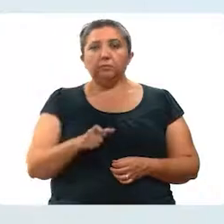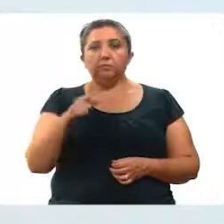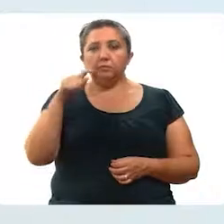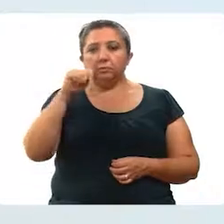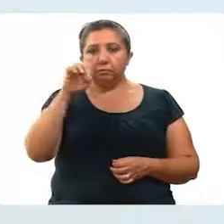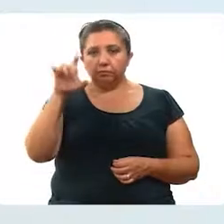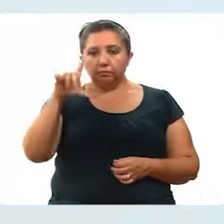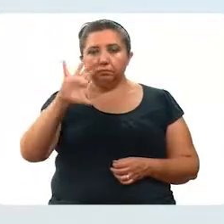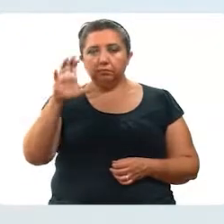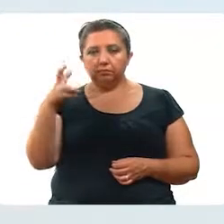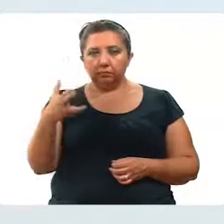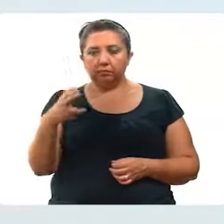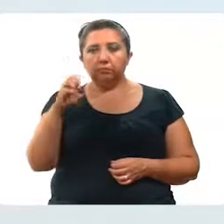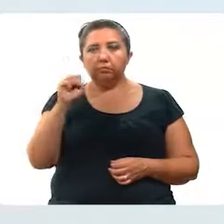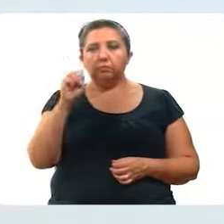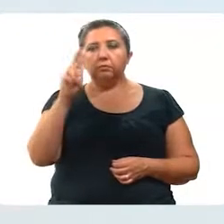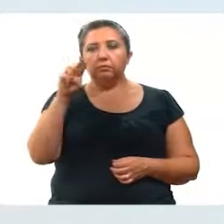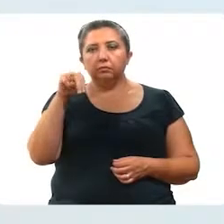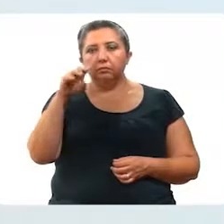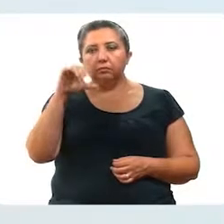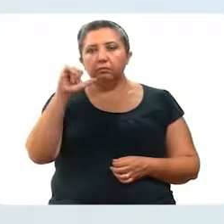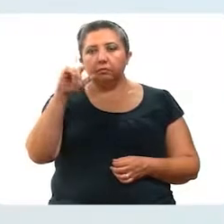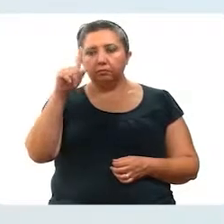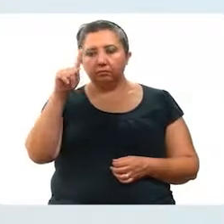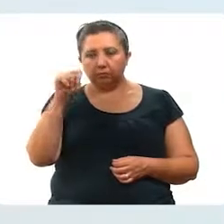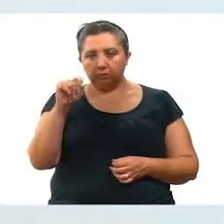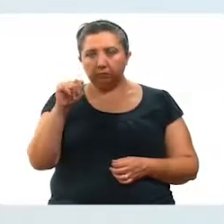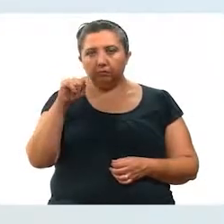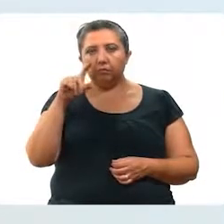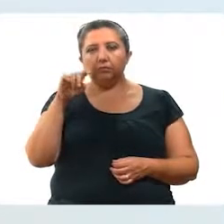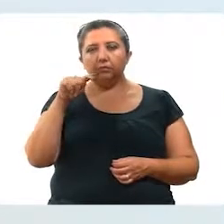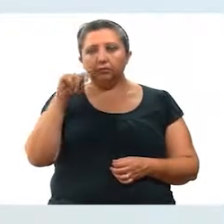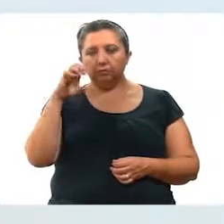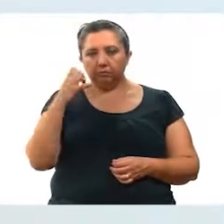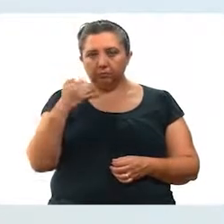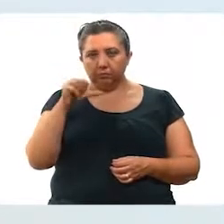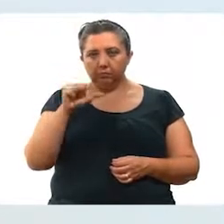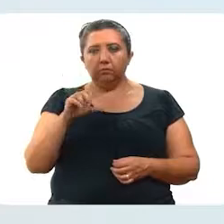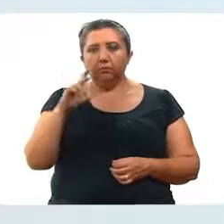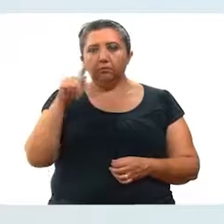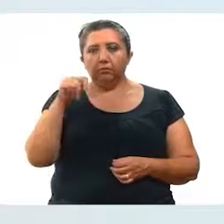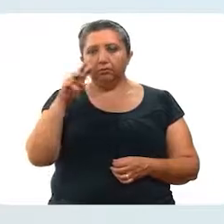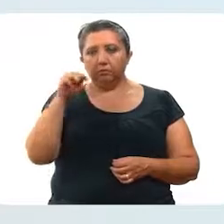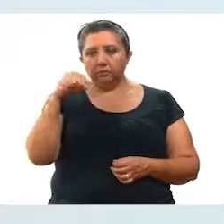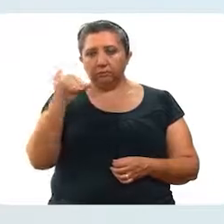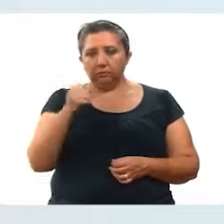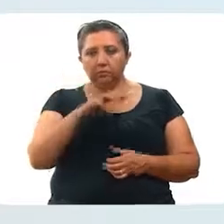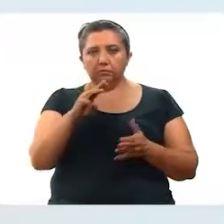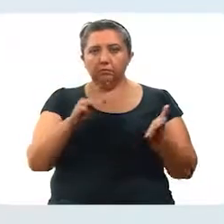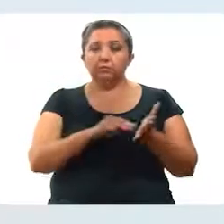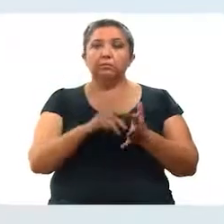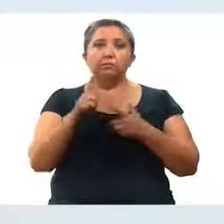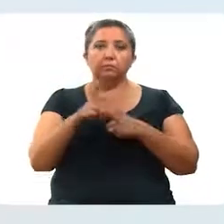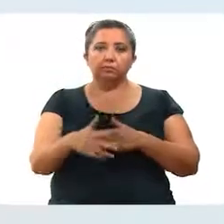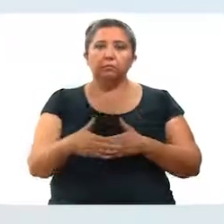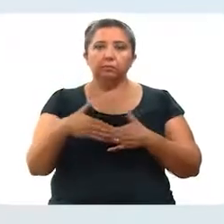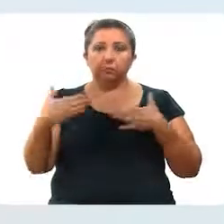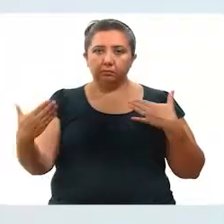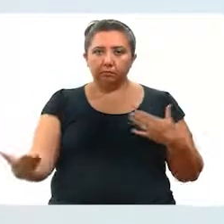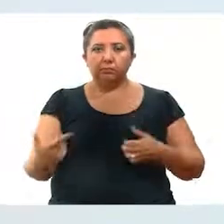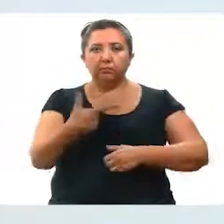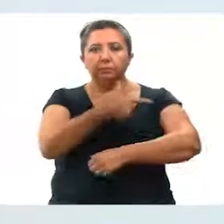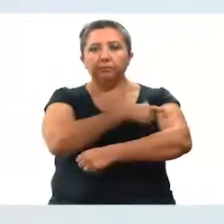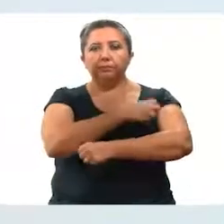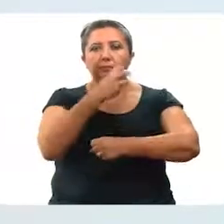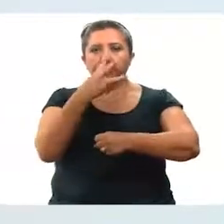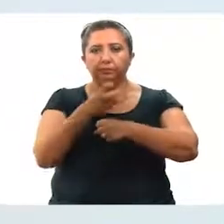Chaxinquim, Telchac Puerto, Sanacat, Sutzal, Tella y Cantamayec. En Mérida sigue avanzando la aplicación de dosis